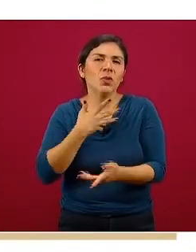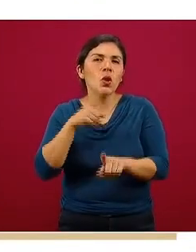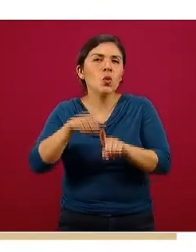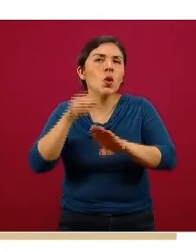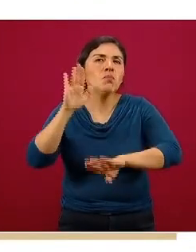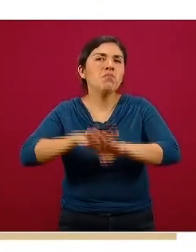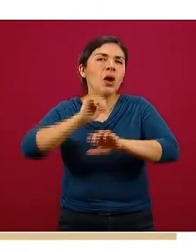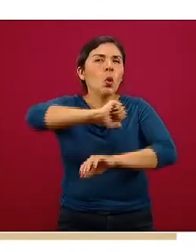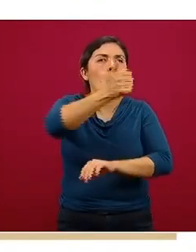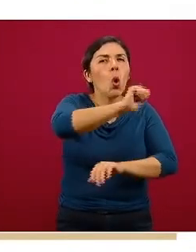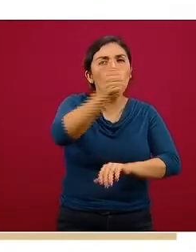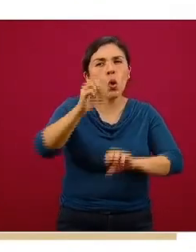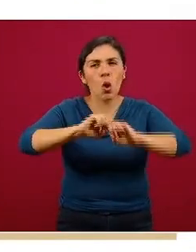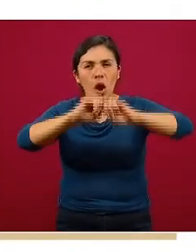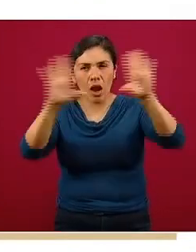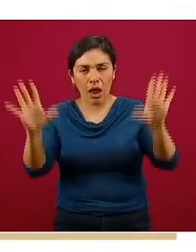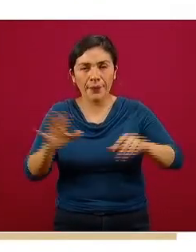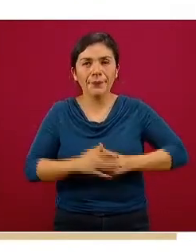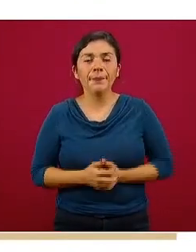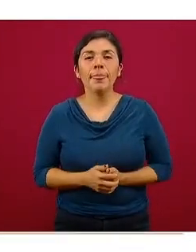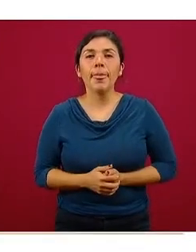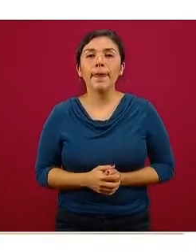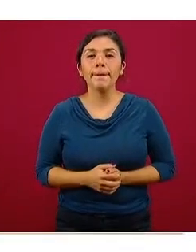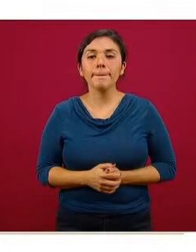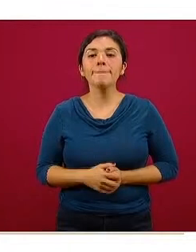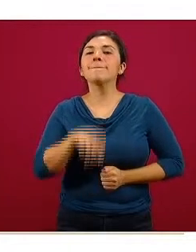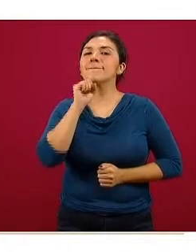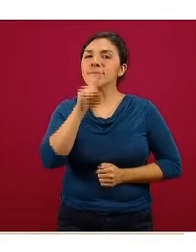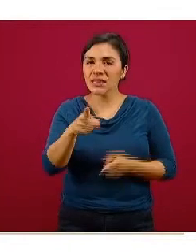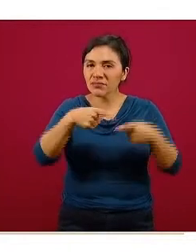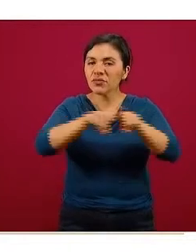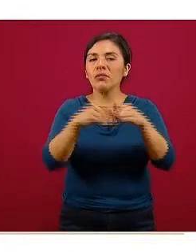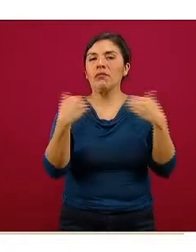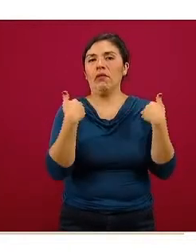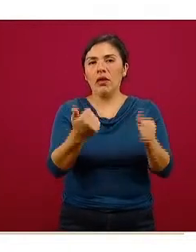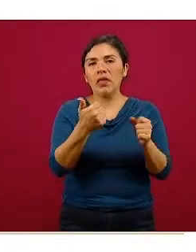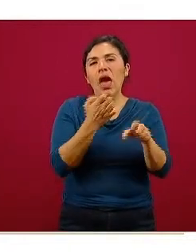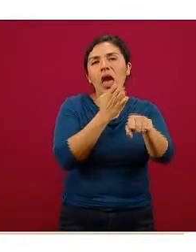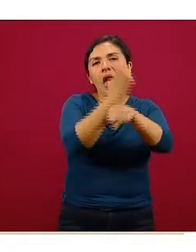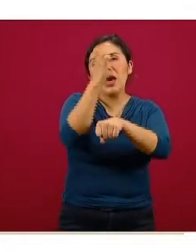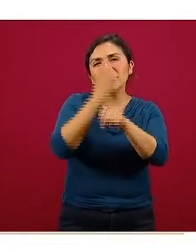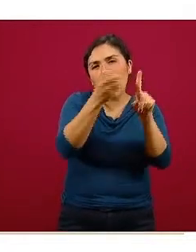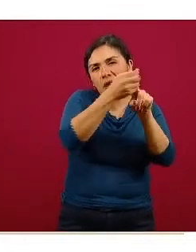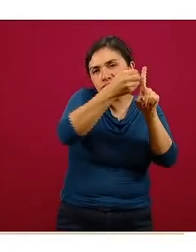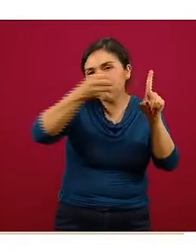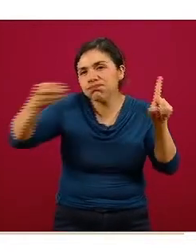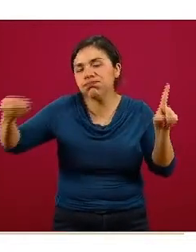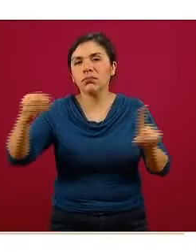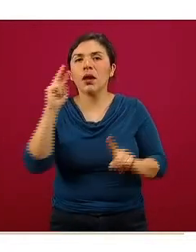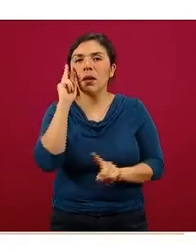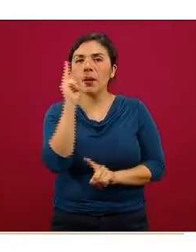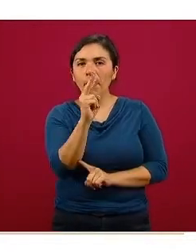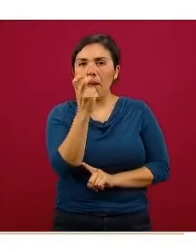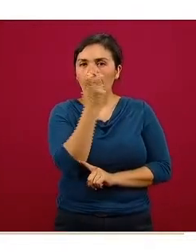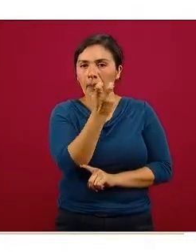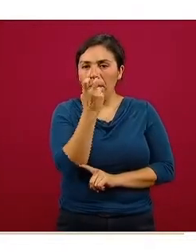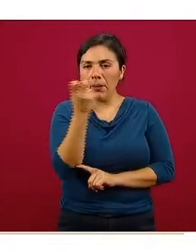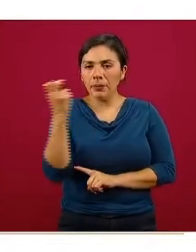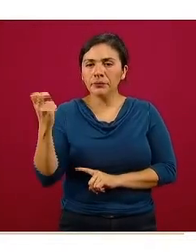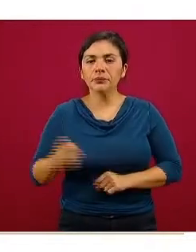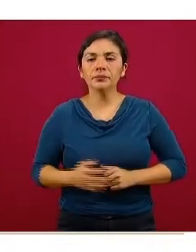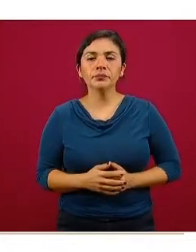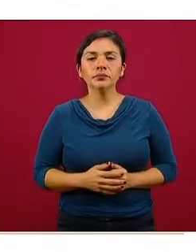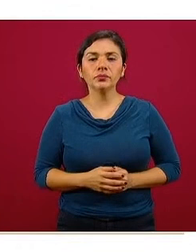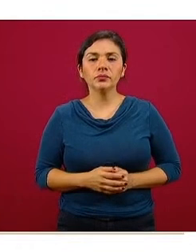un poco más claros. Si vemos la siguiente diapositiva, los podemos identificar rápidamente en esta escala